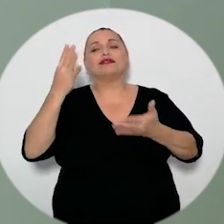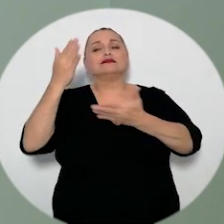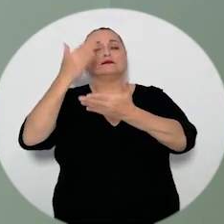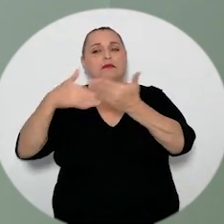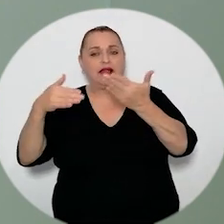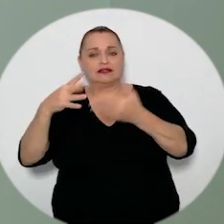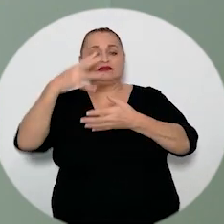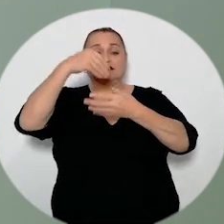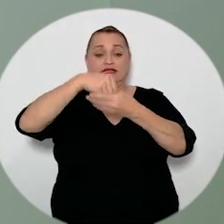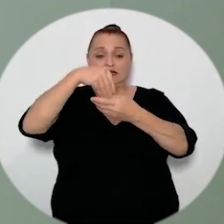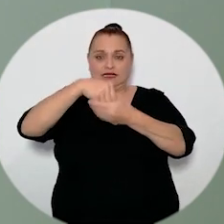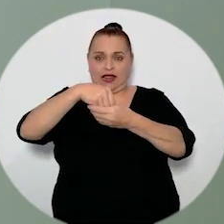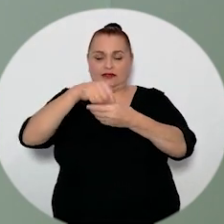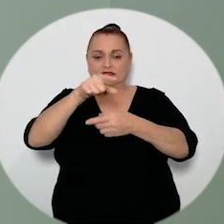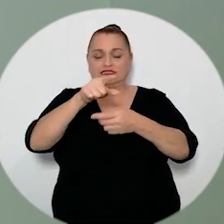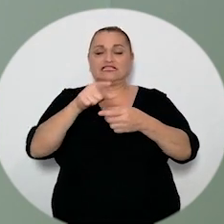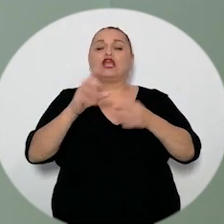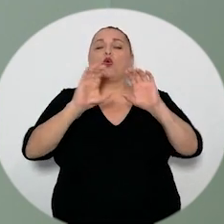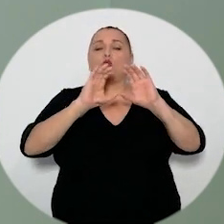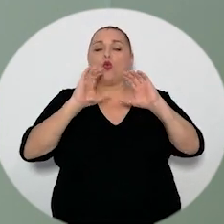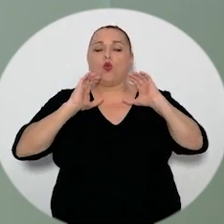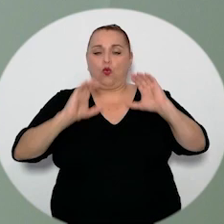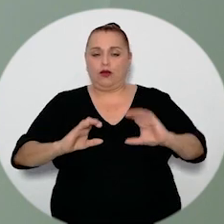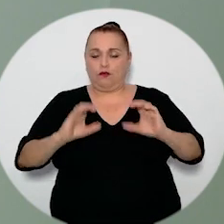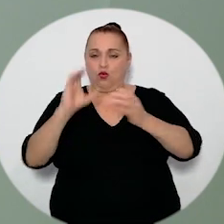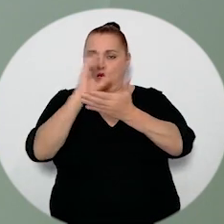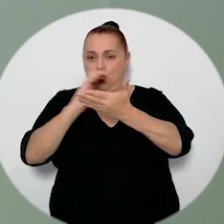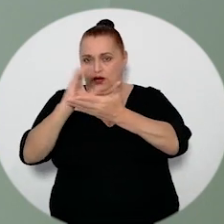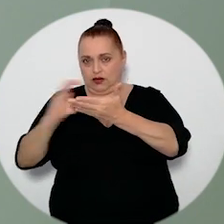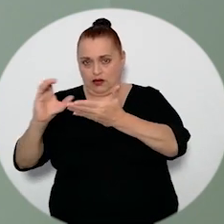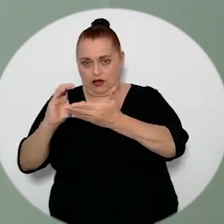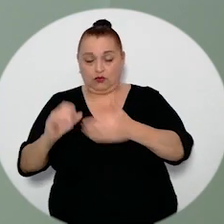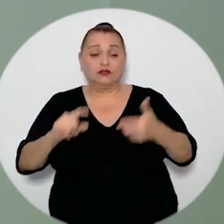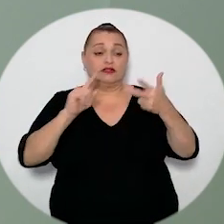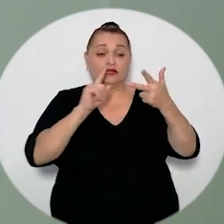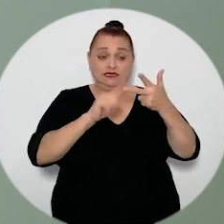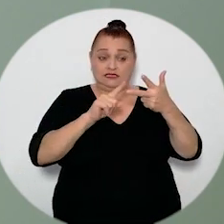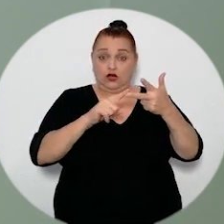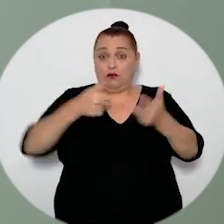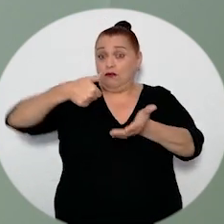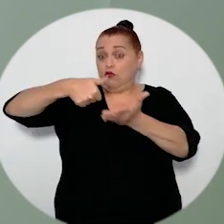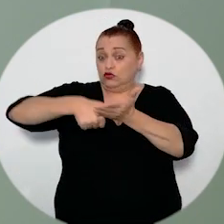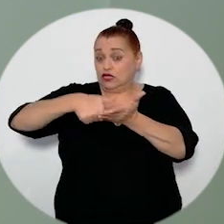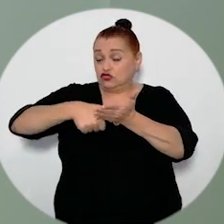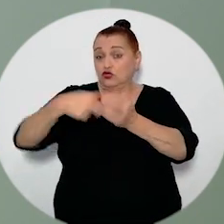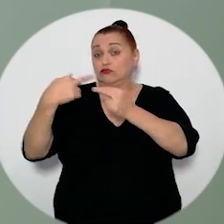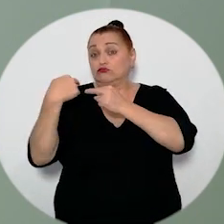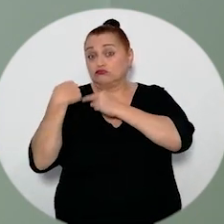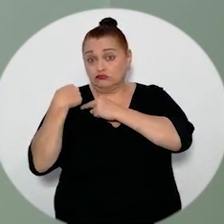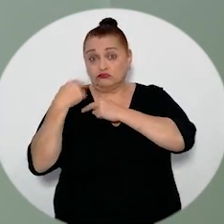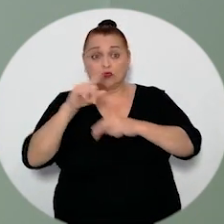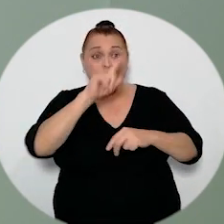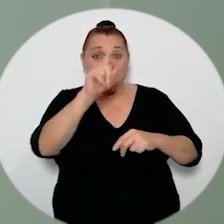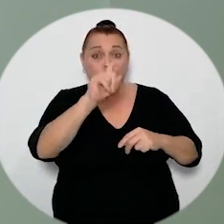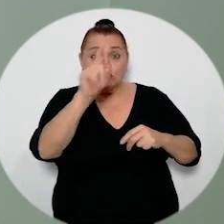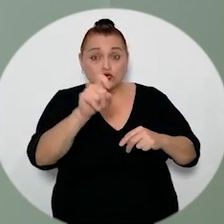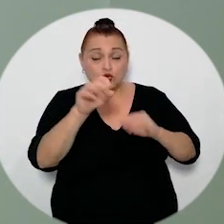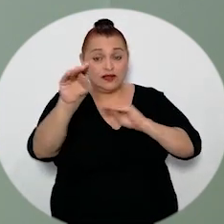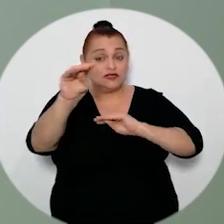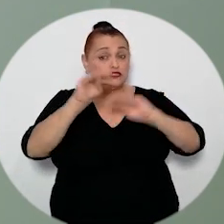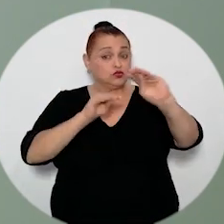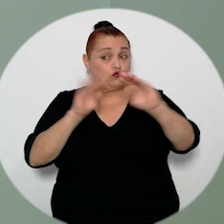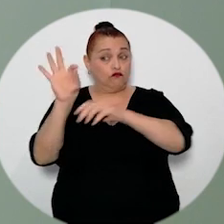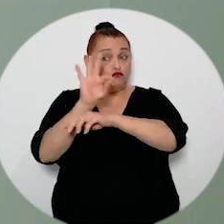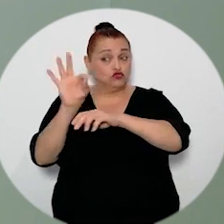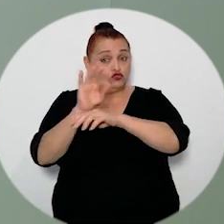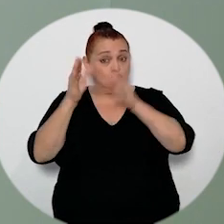3/4 partes de los integrantes de ese cuerpo colegiado. Tercero, la votación recaída en la consulta para la